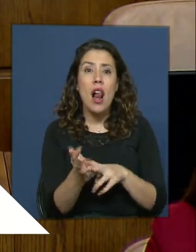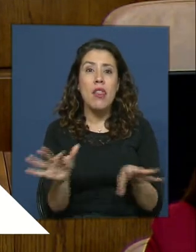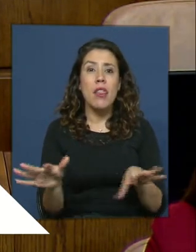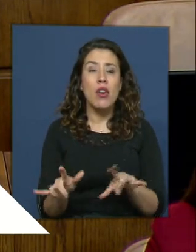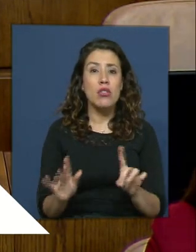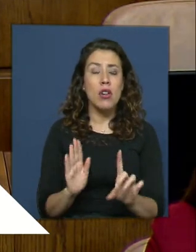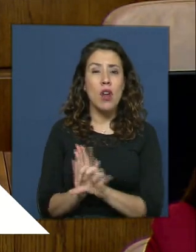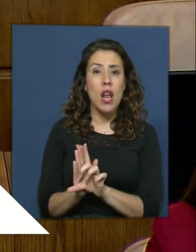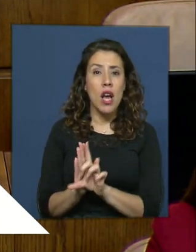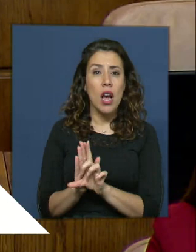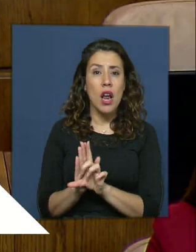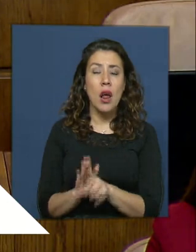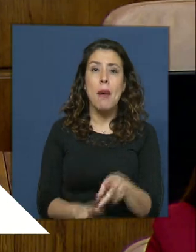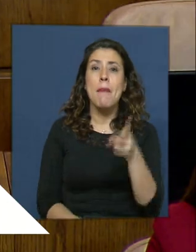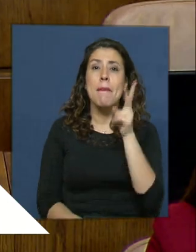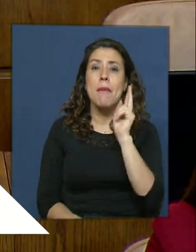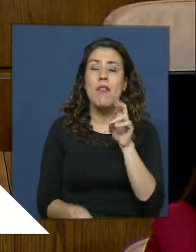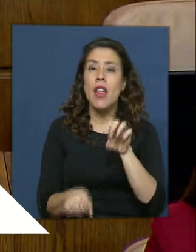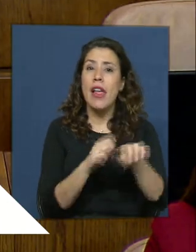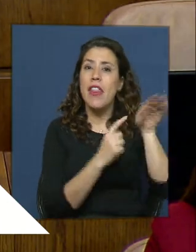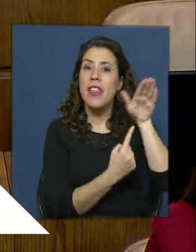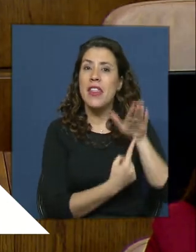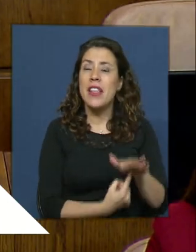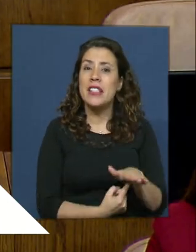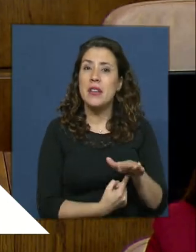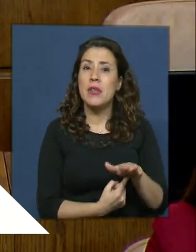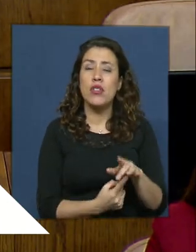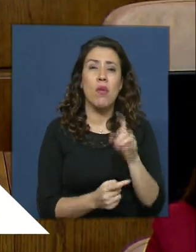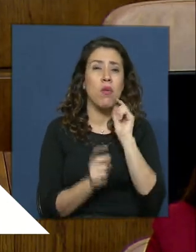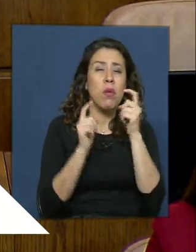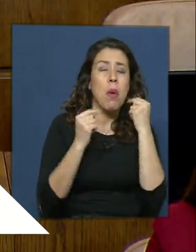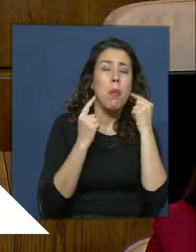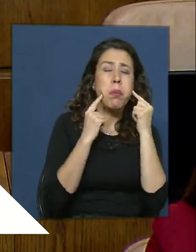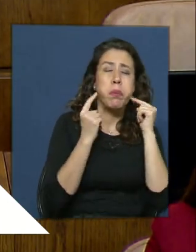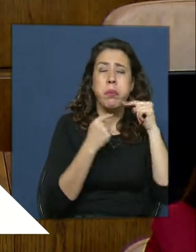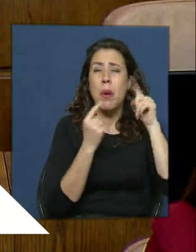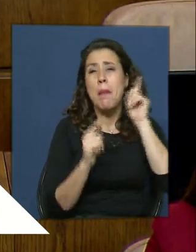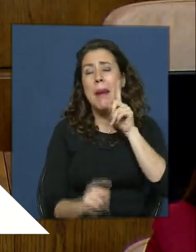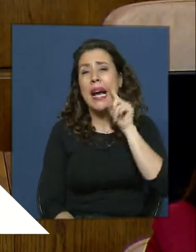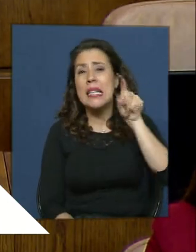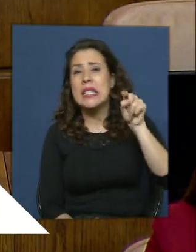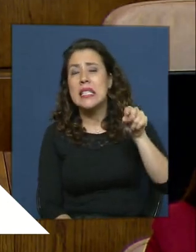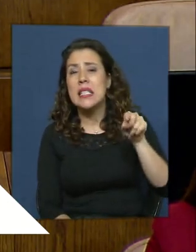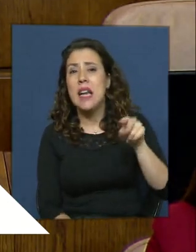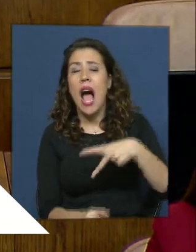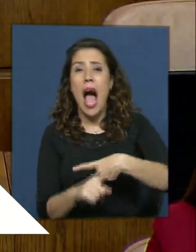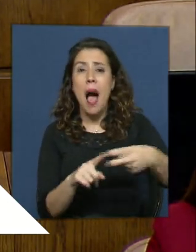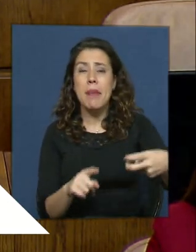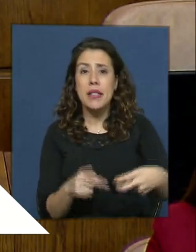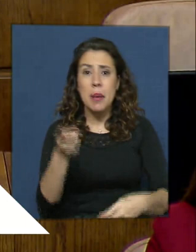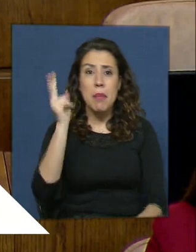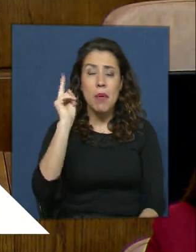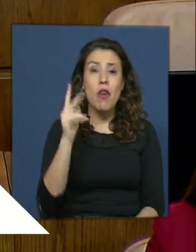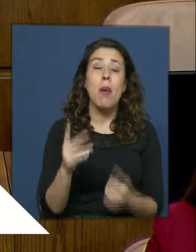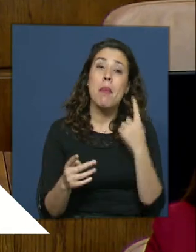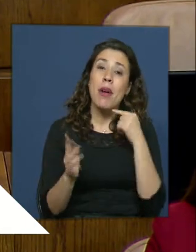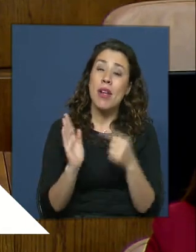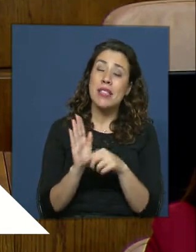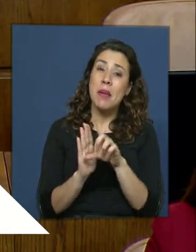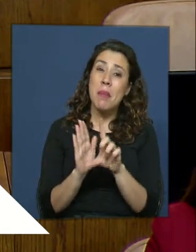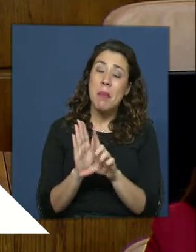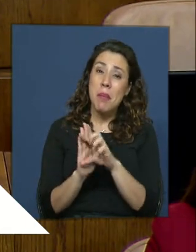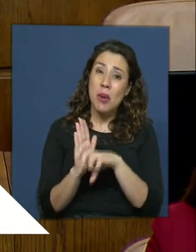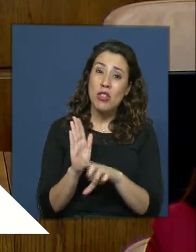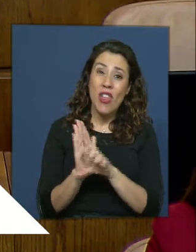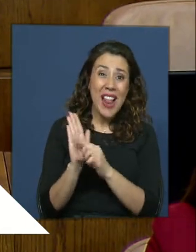ilícitos. Está prohibida la discriminación, la injuria, la amenaza, entre otras conductas. Lamentablemente, el proyecto de ley como quedó hoy